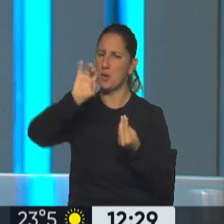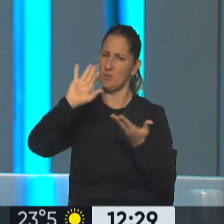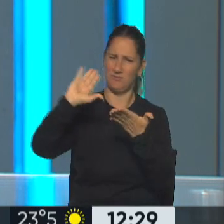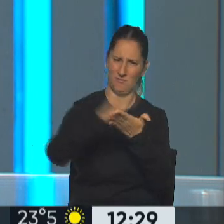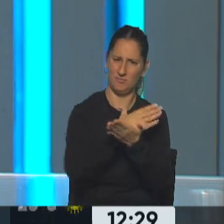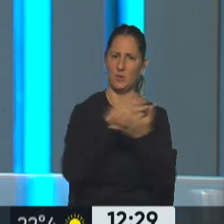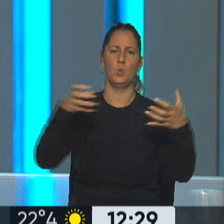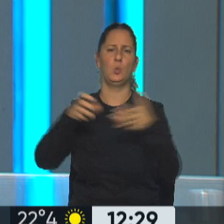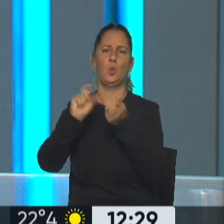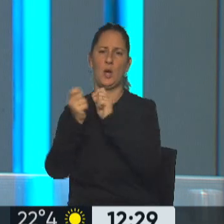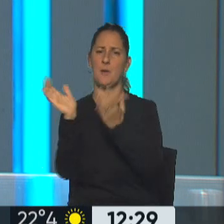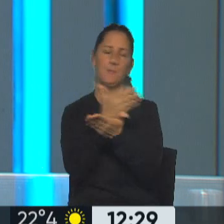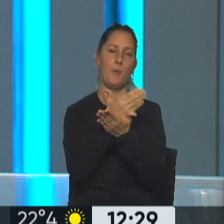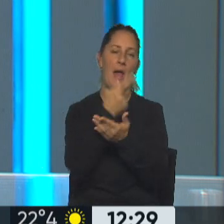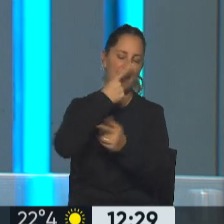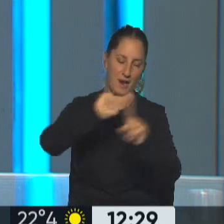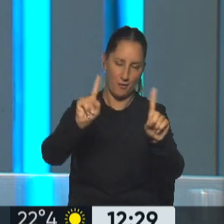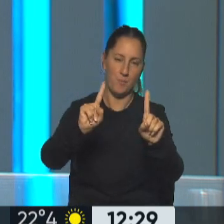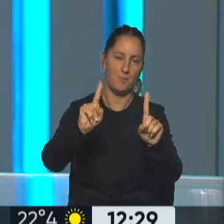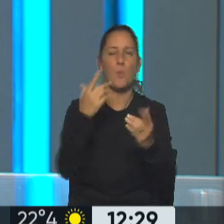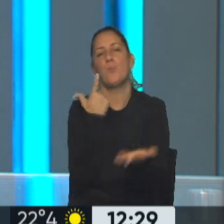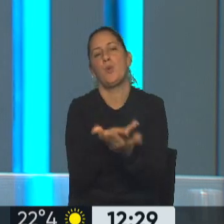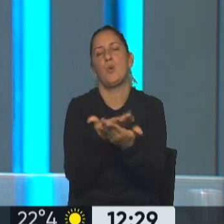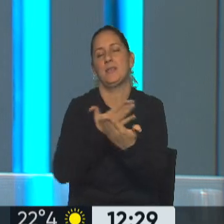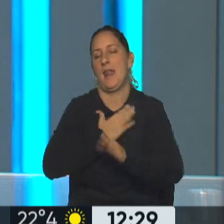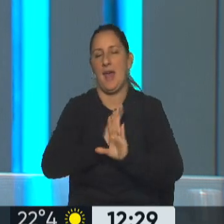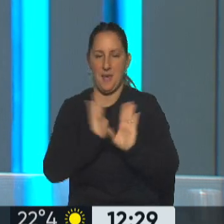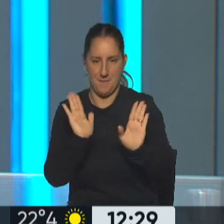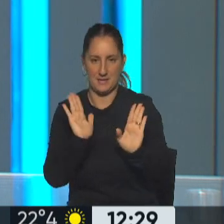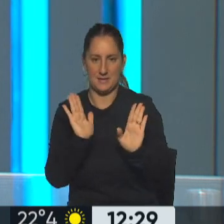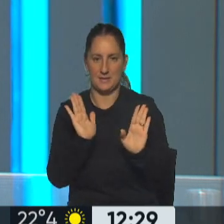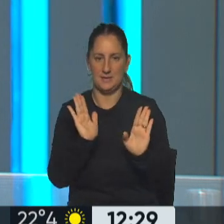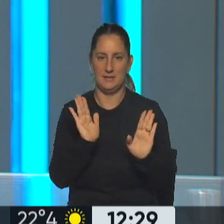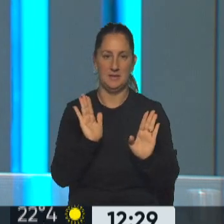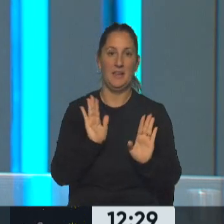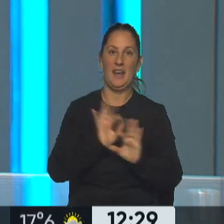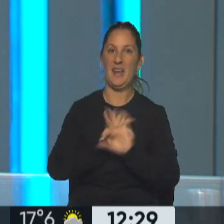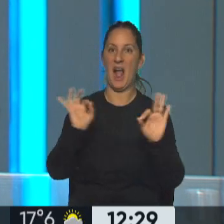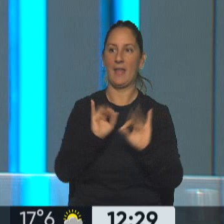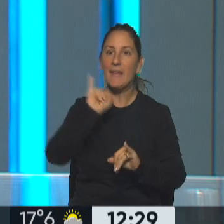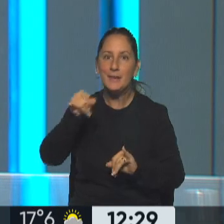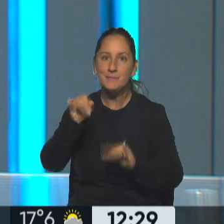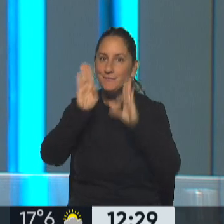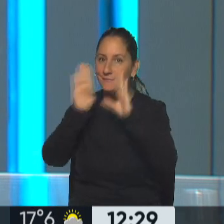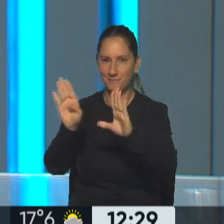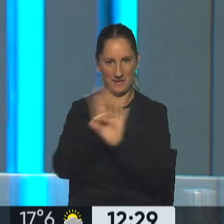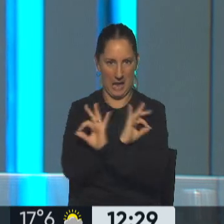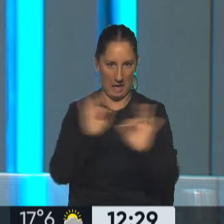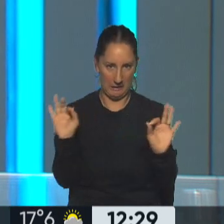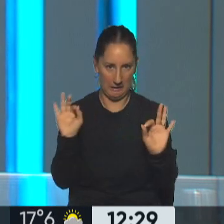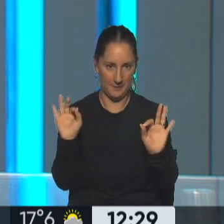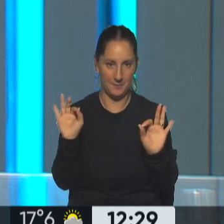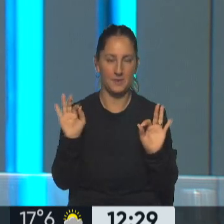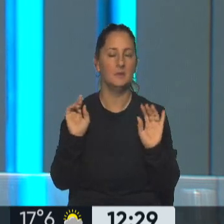y de Juntos por el cambio dio marcha atrás dijo bueno era solo una propuesta la verdad es que nadie recogió el guante dentro de la coalición opositora